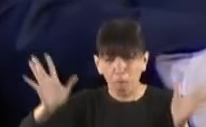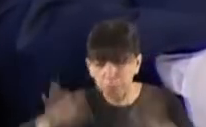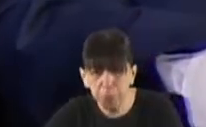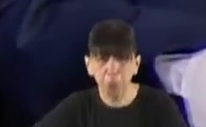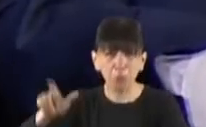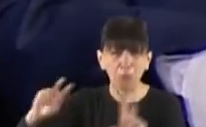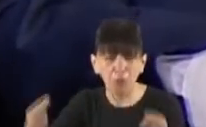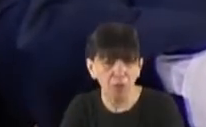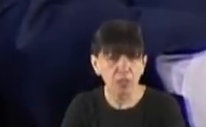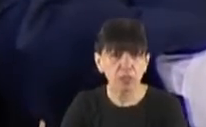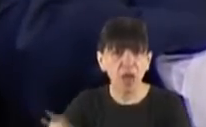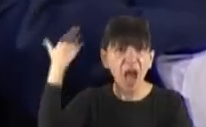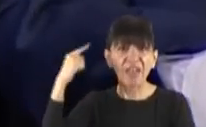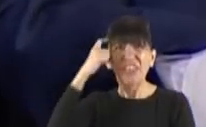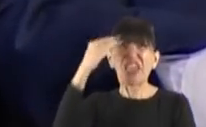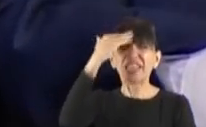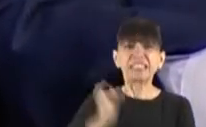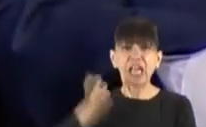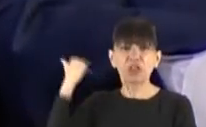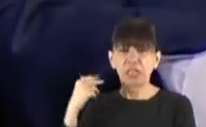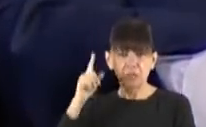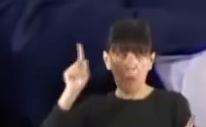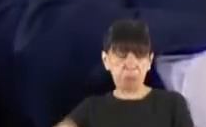Lamentablemente la mente humana puesta al servicio del mal